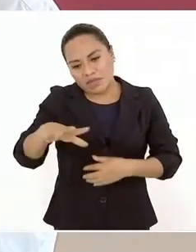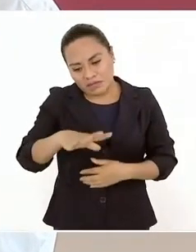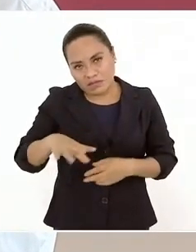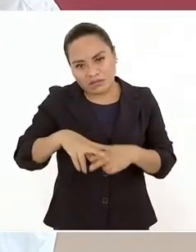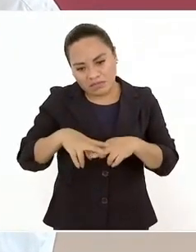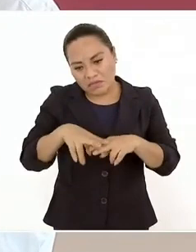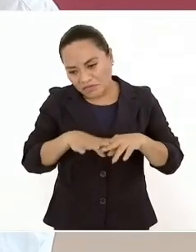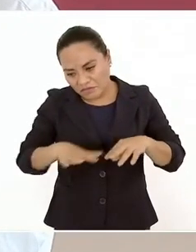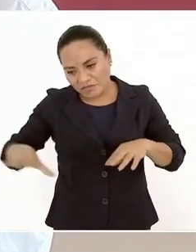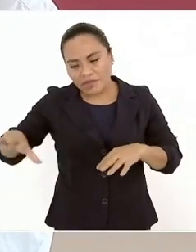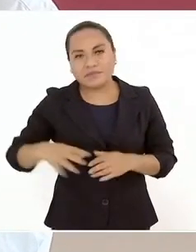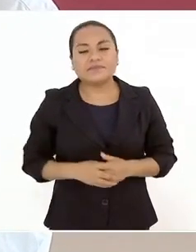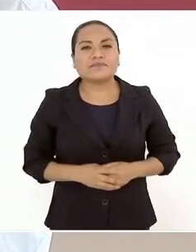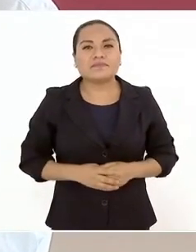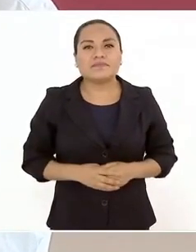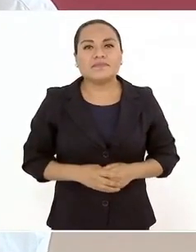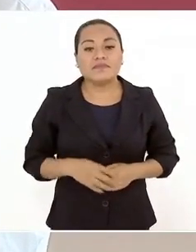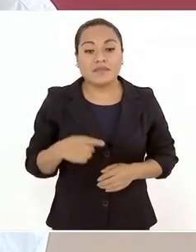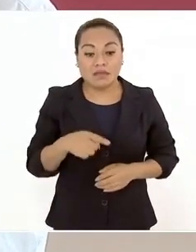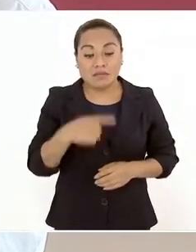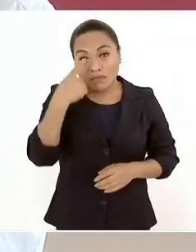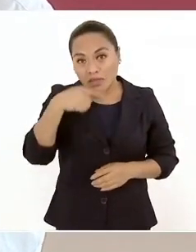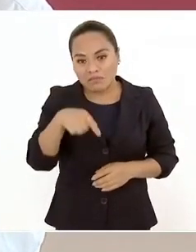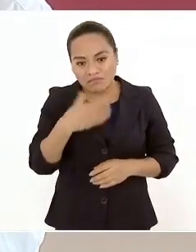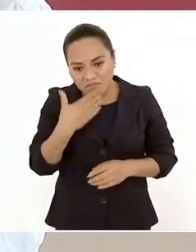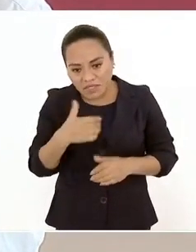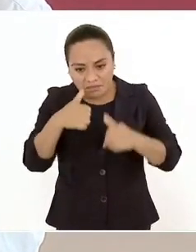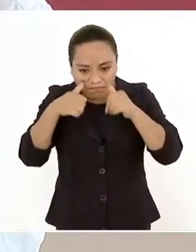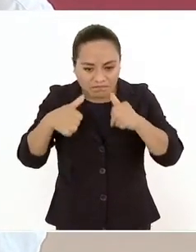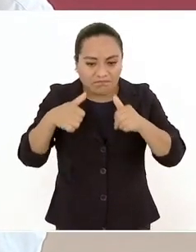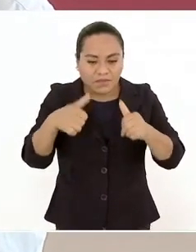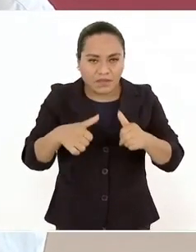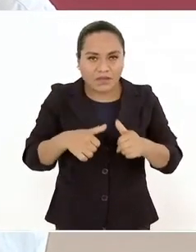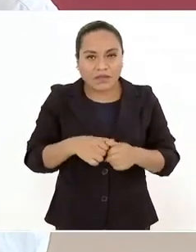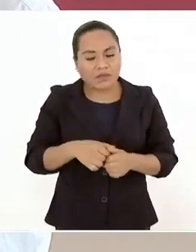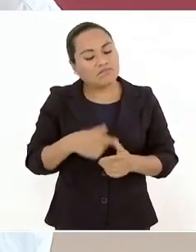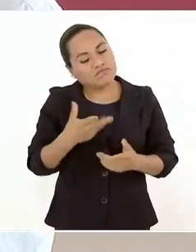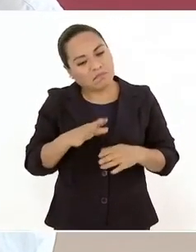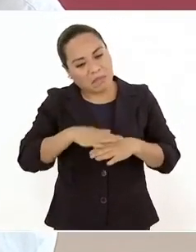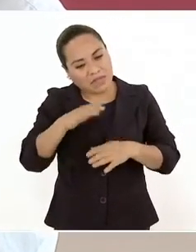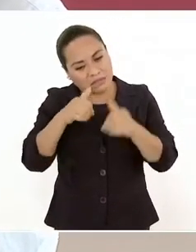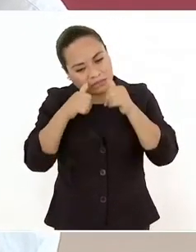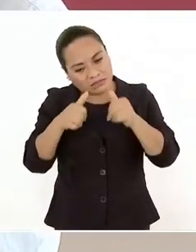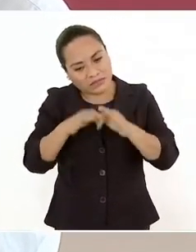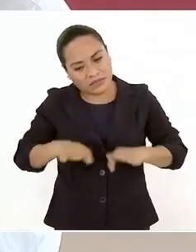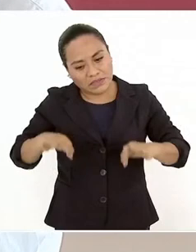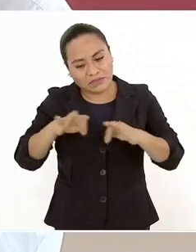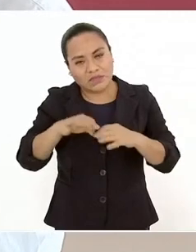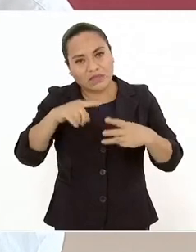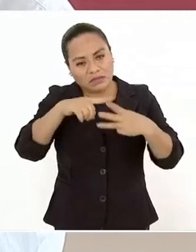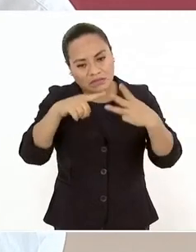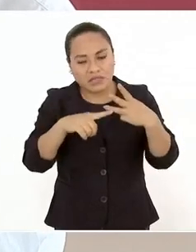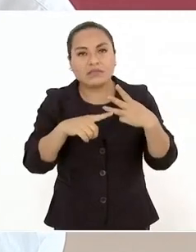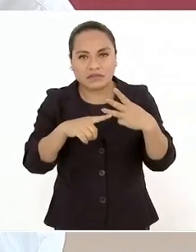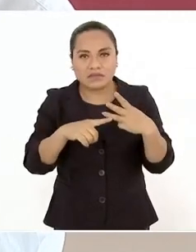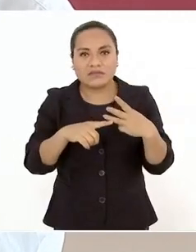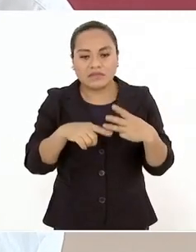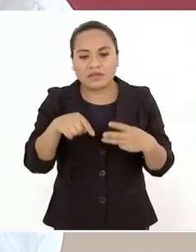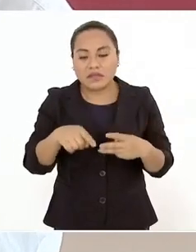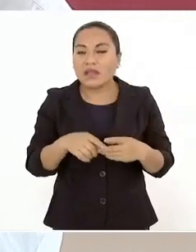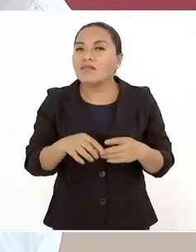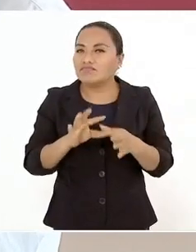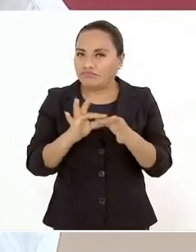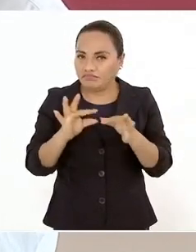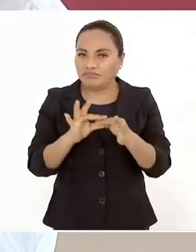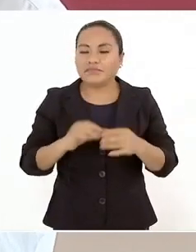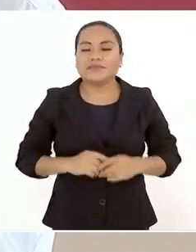cabo este trabajo, pues hemos seguido tres criterios básicos que nos parece importante destacar. Por